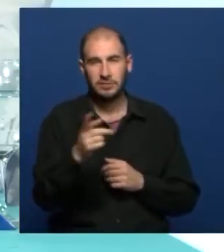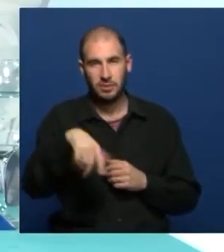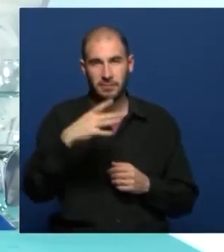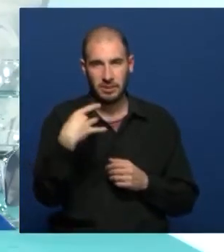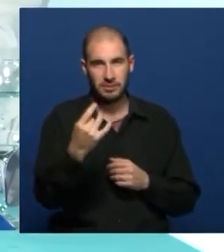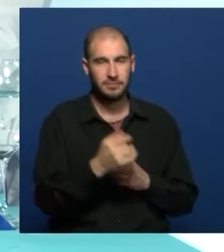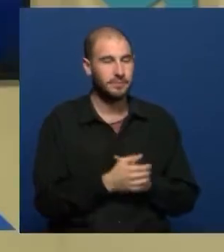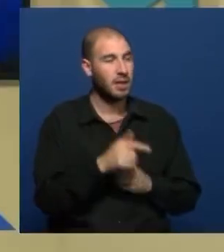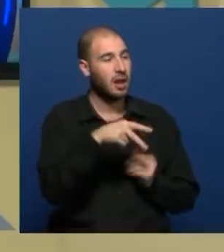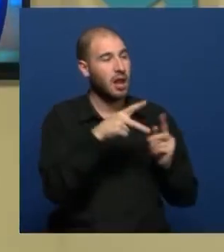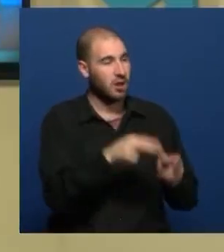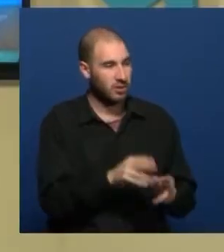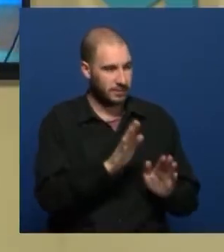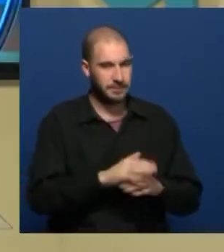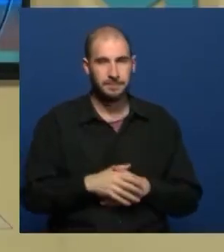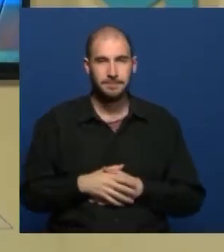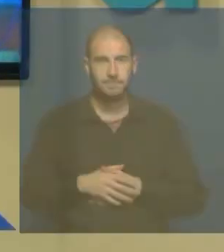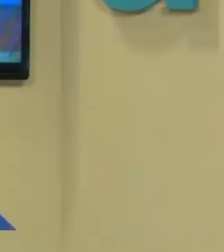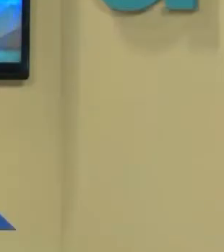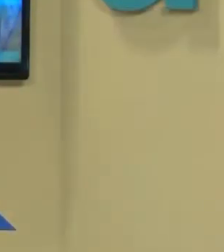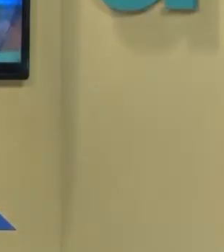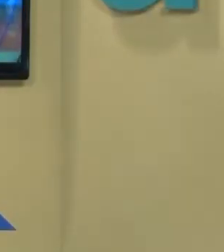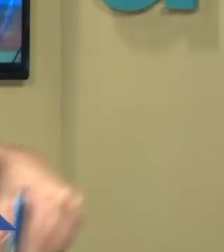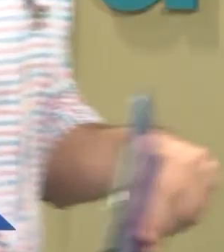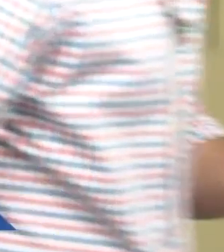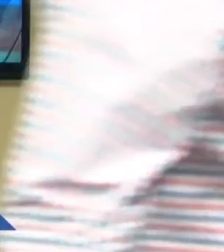ustedes por limitación por favor hacemos una pausa de sama news